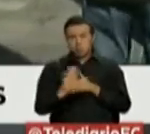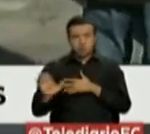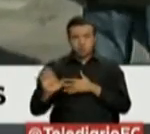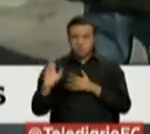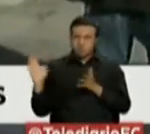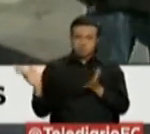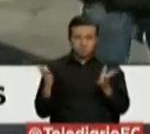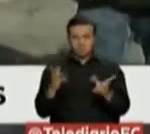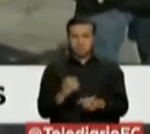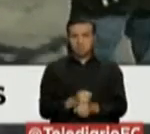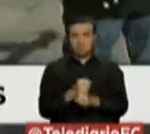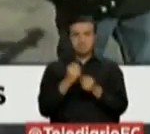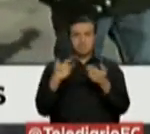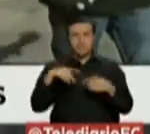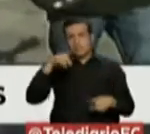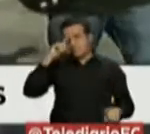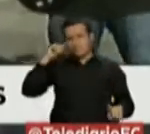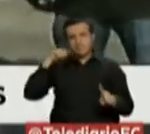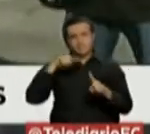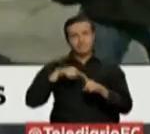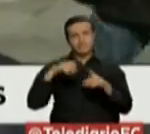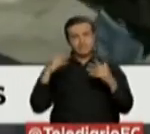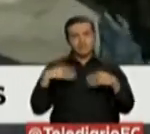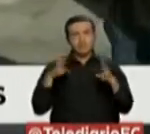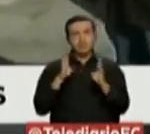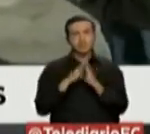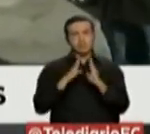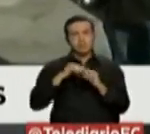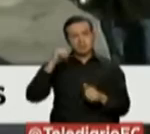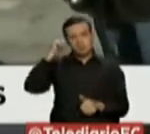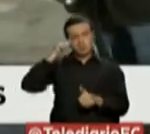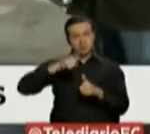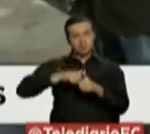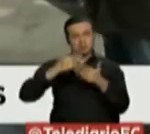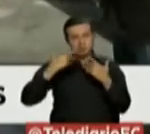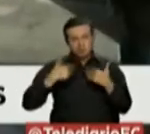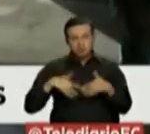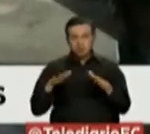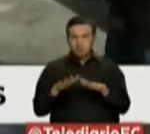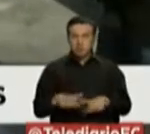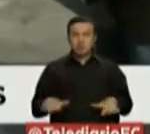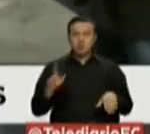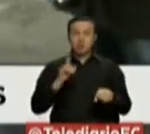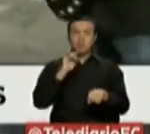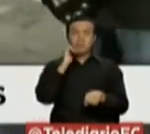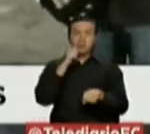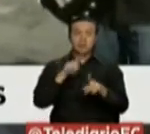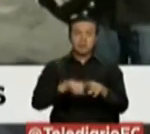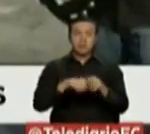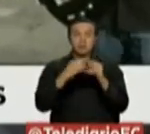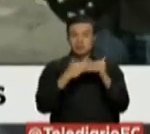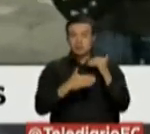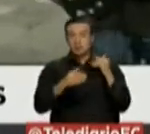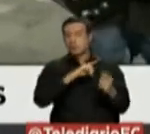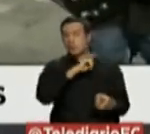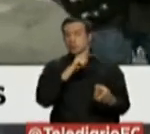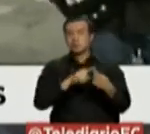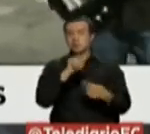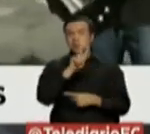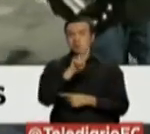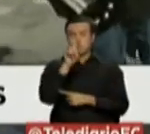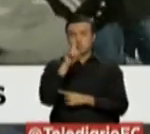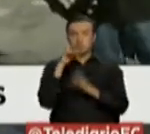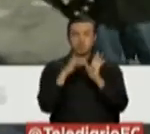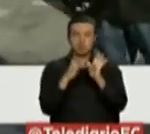forma segura. Ese es el objetivo de este evento conmemorativo que se realizará a partir del día de mañana hasta el 21